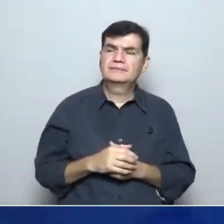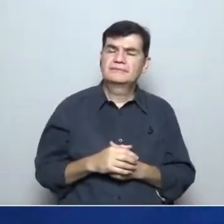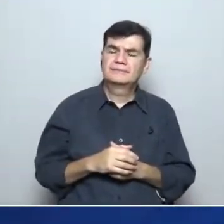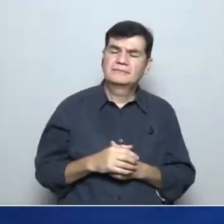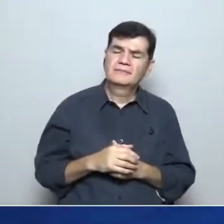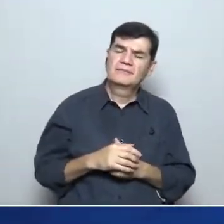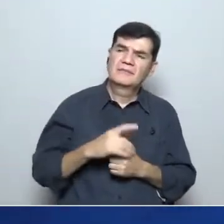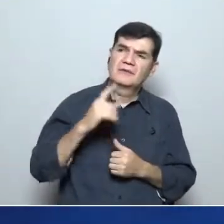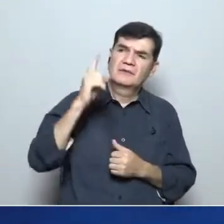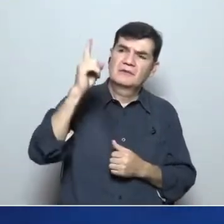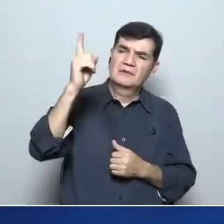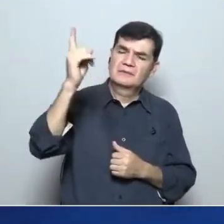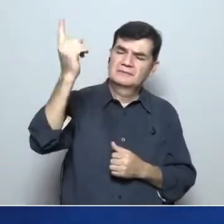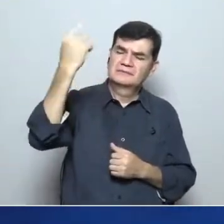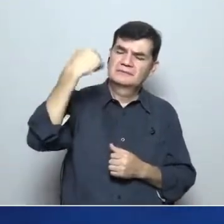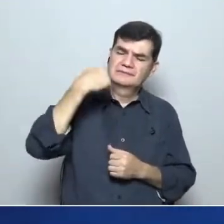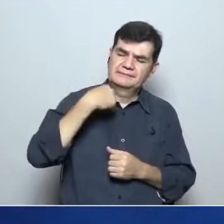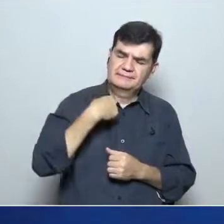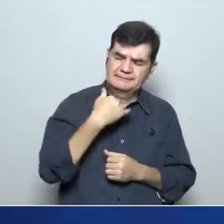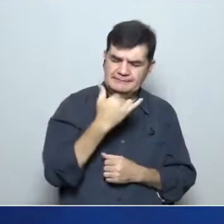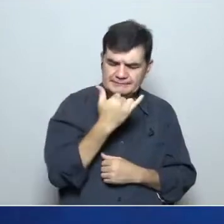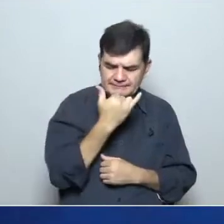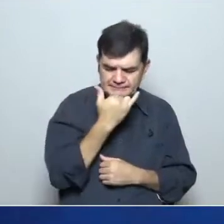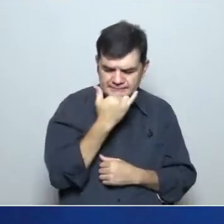mas tu perdón